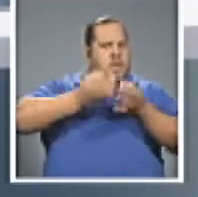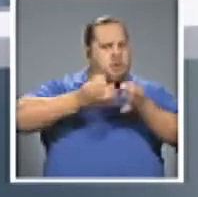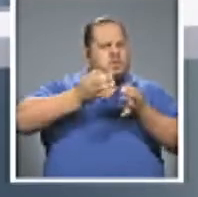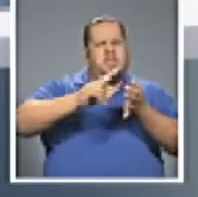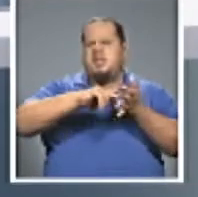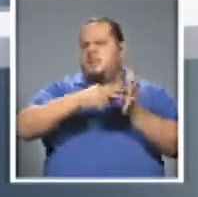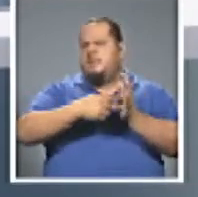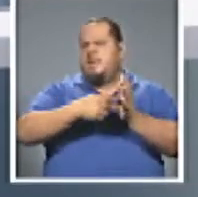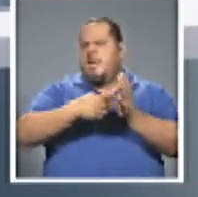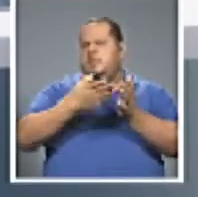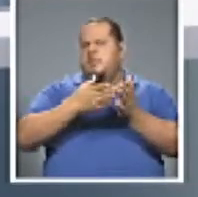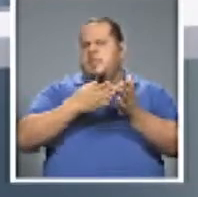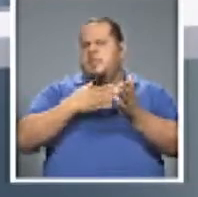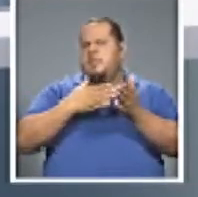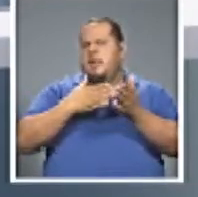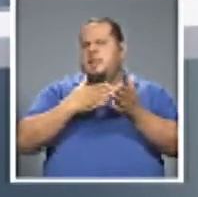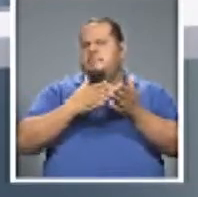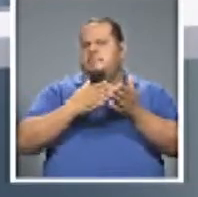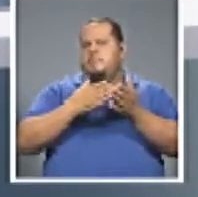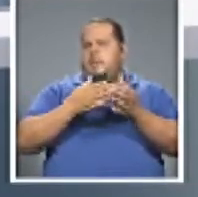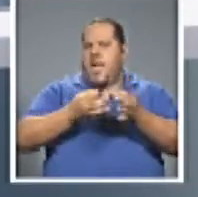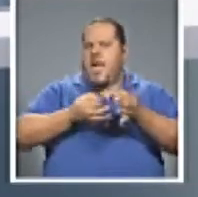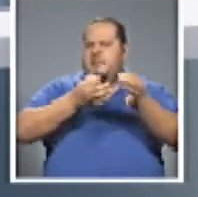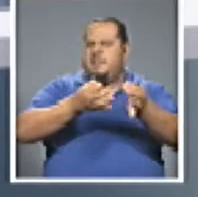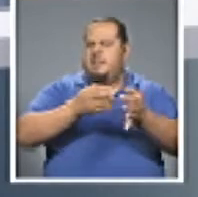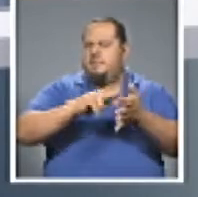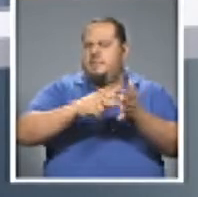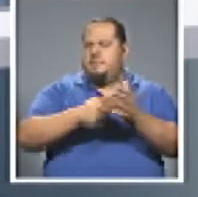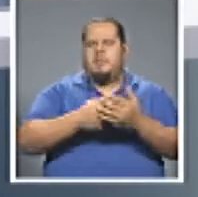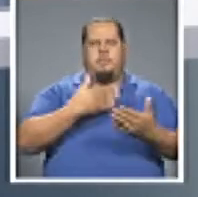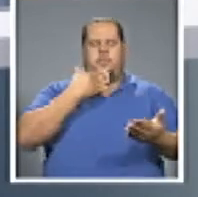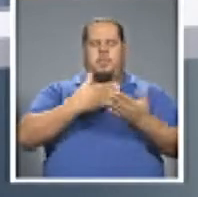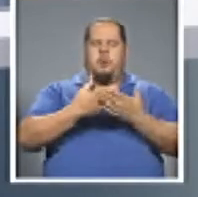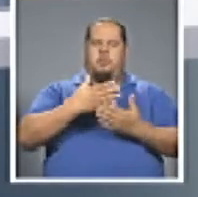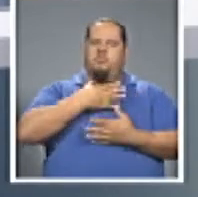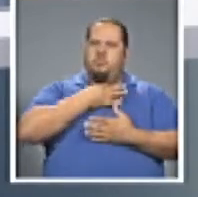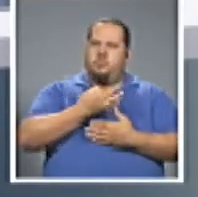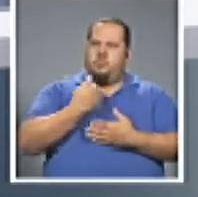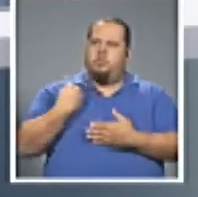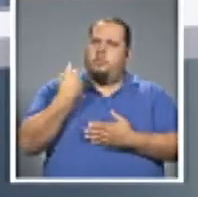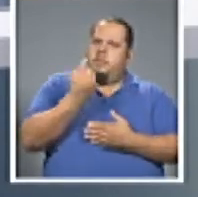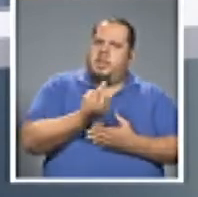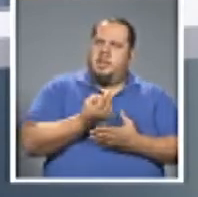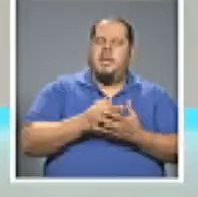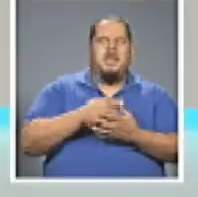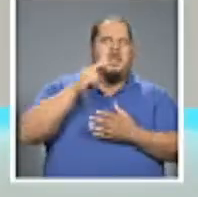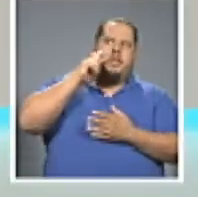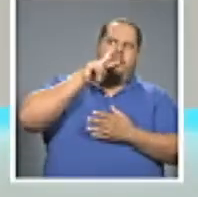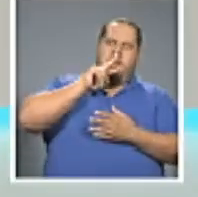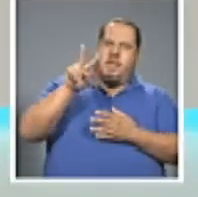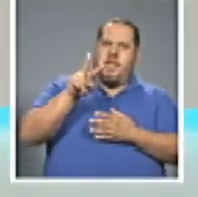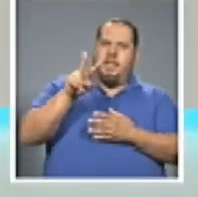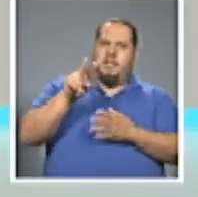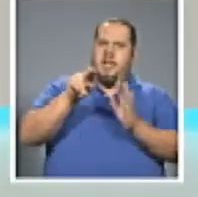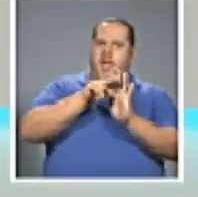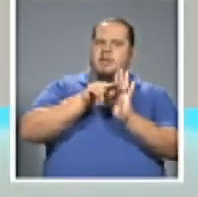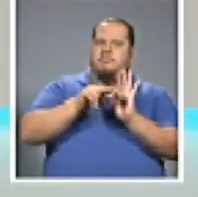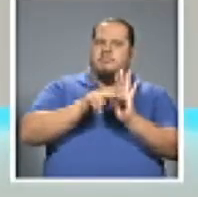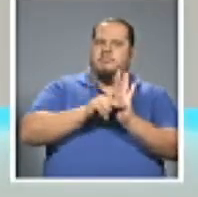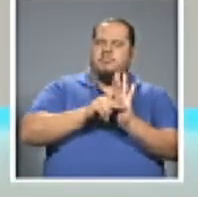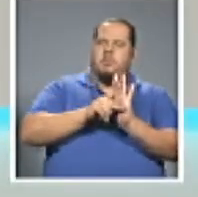estar avanzando? ¿Por dónde vamos? Sí. Buenas noches, un gusto estar aquí nuevamente y felicidades por esa nota muy informativa, muy bien